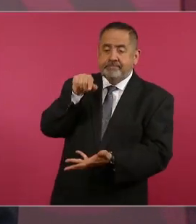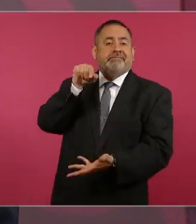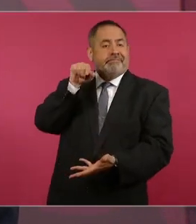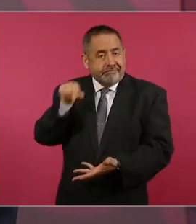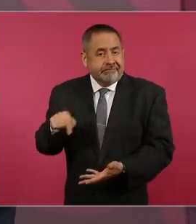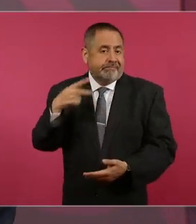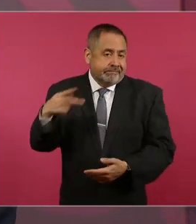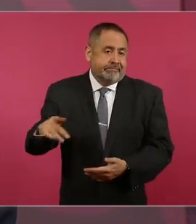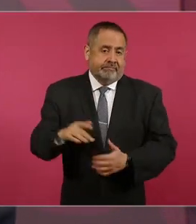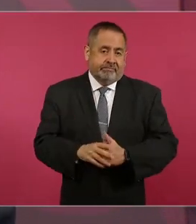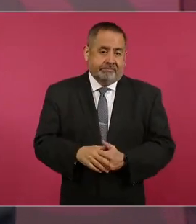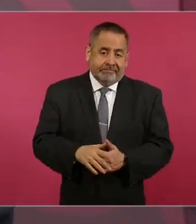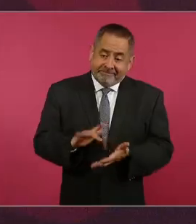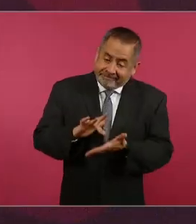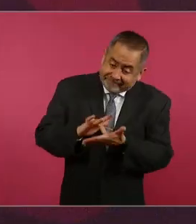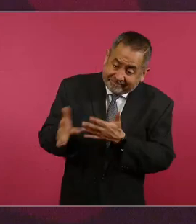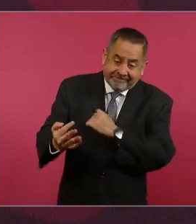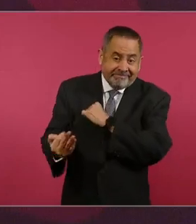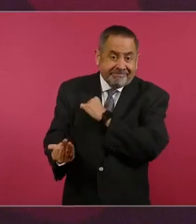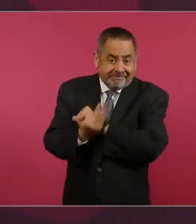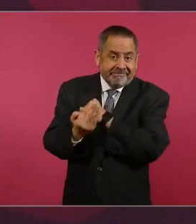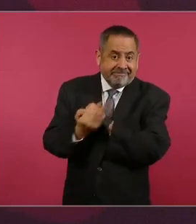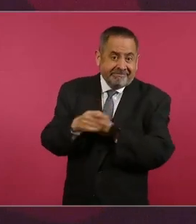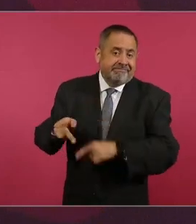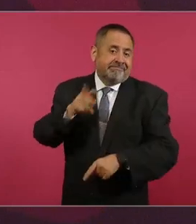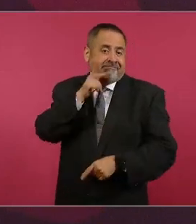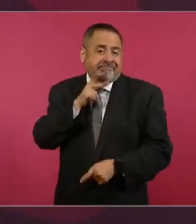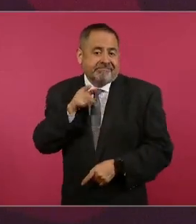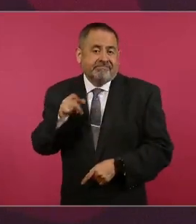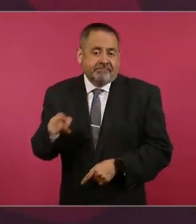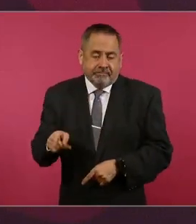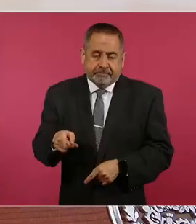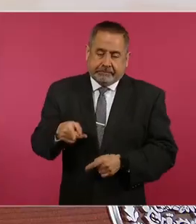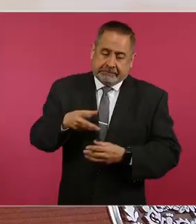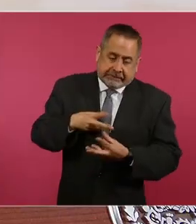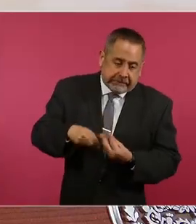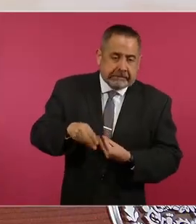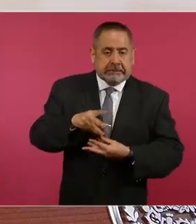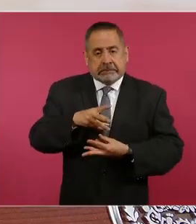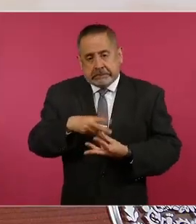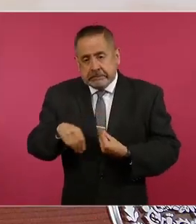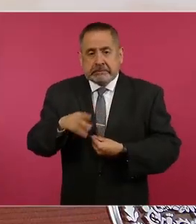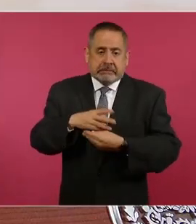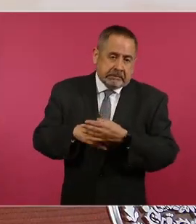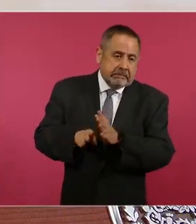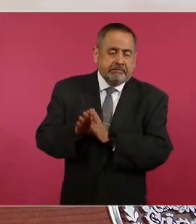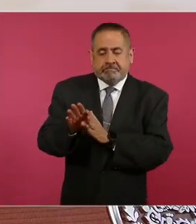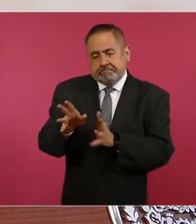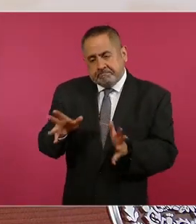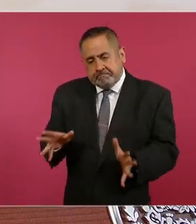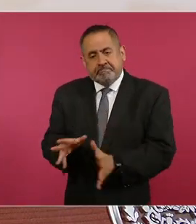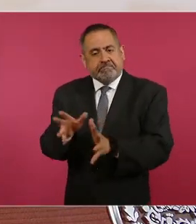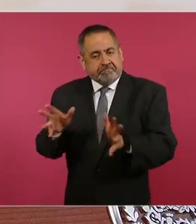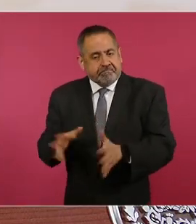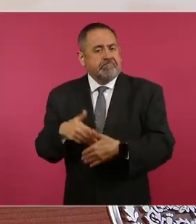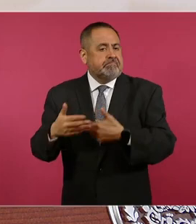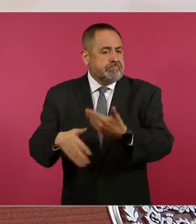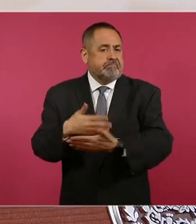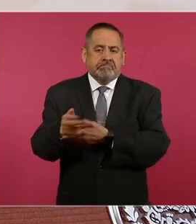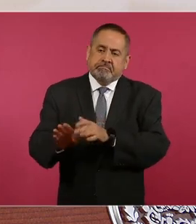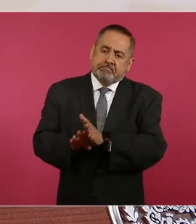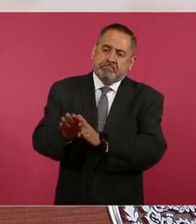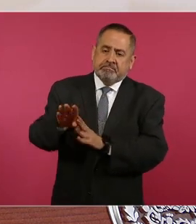Gracias a eso, pues es que se impulsa el desarrollo